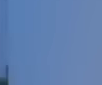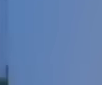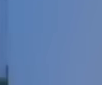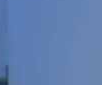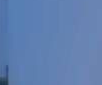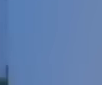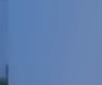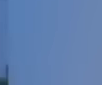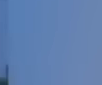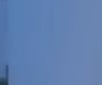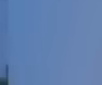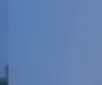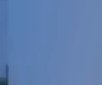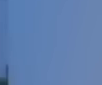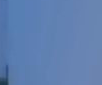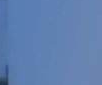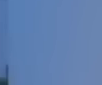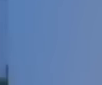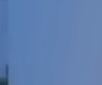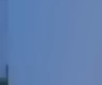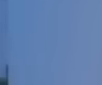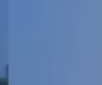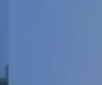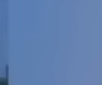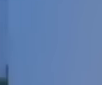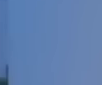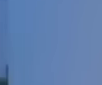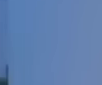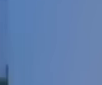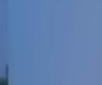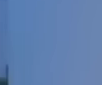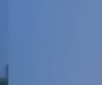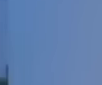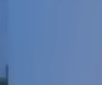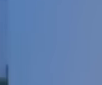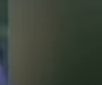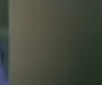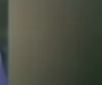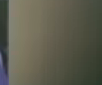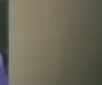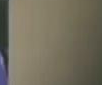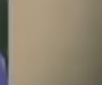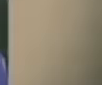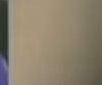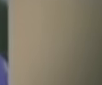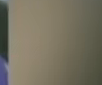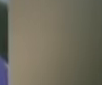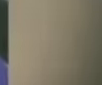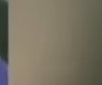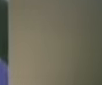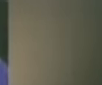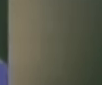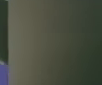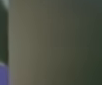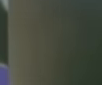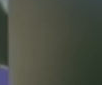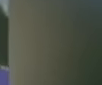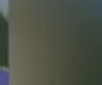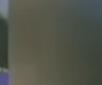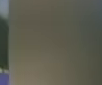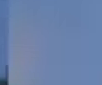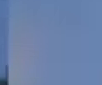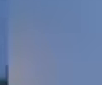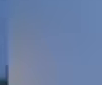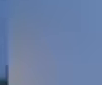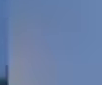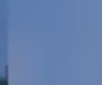todos conectados con diferentes cuentas recién creadas y lo único que hacen era minar likes, ¿no? O sea, es de que, oye, hay que darle like a tal foto que pagaron para que tuviera mucho